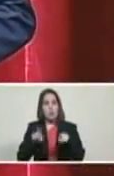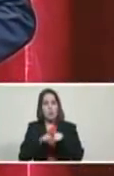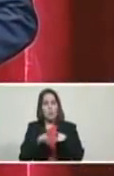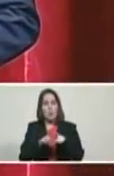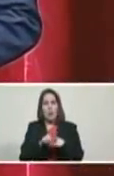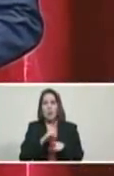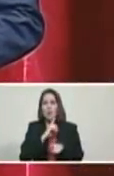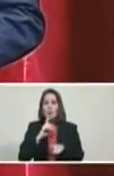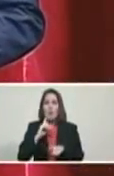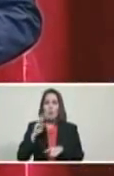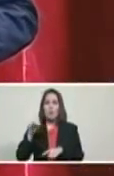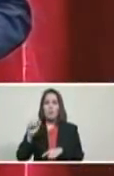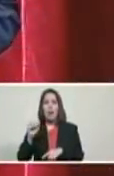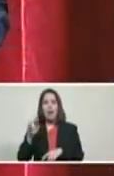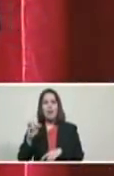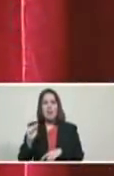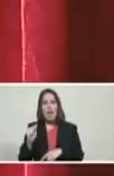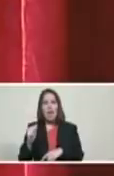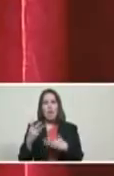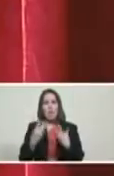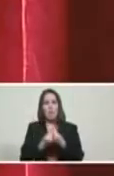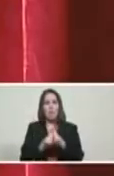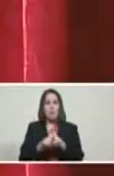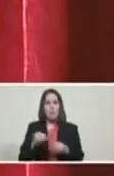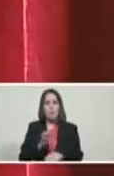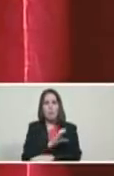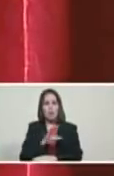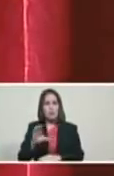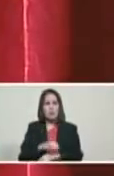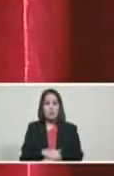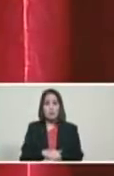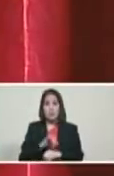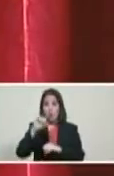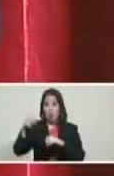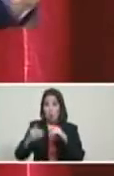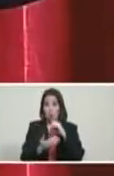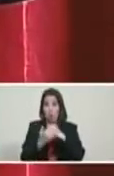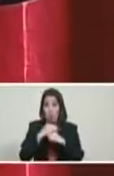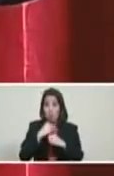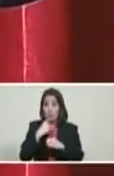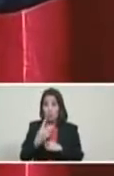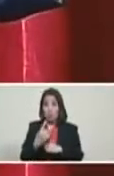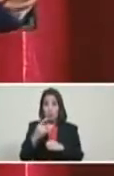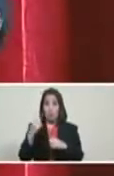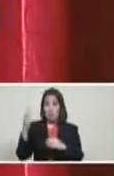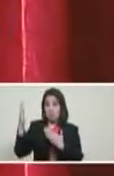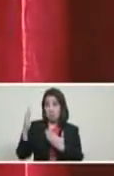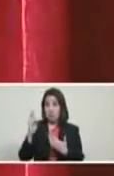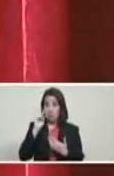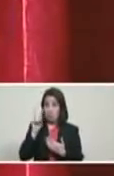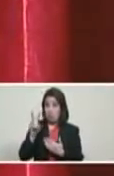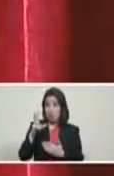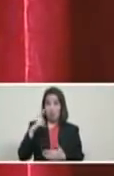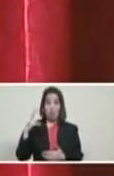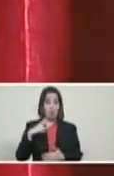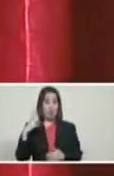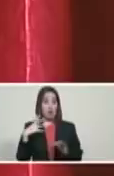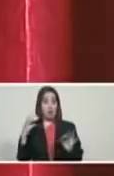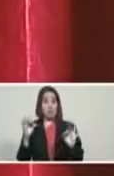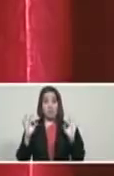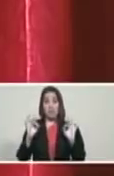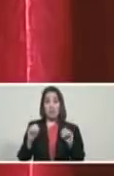Una belleza. Es lo que yo digo, Jorge Rodríguez. Aquí está el ministro de comunicación. Mira, vino elegante. Como que se iba a graduar